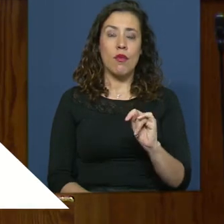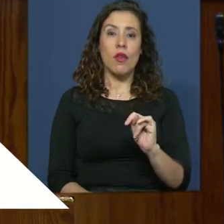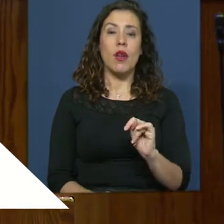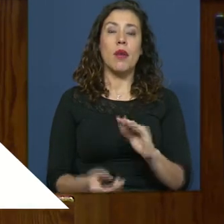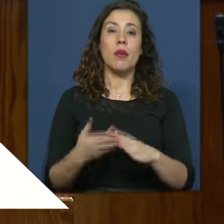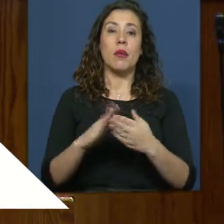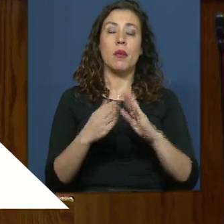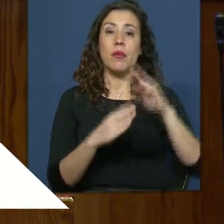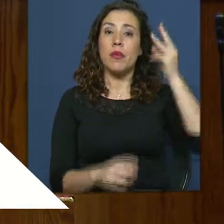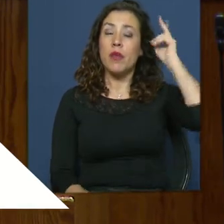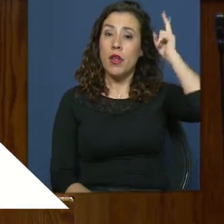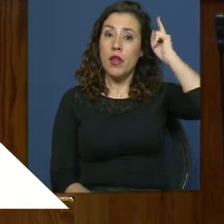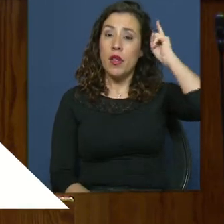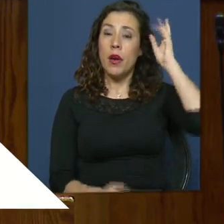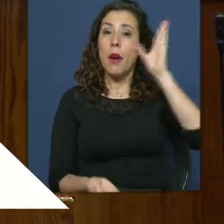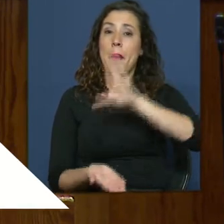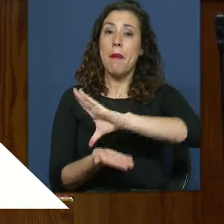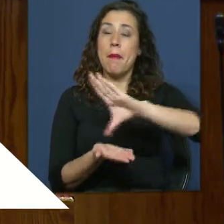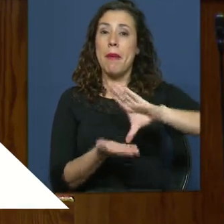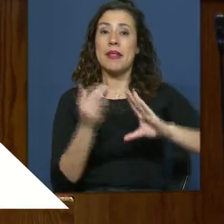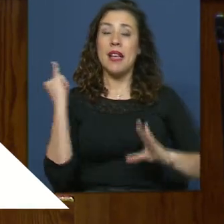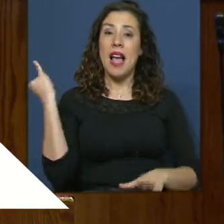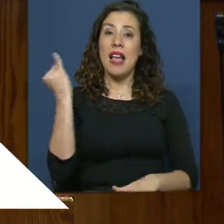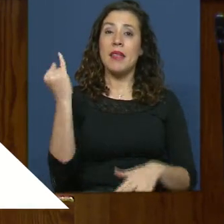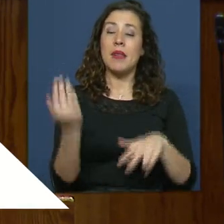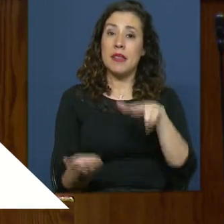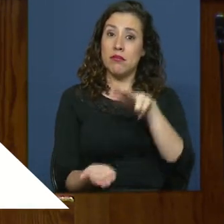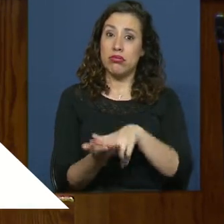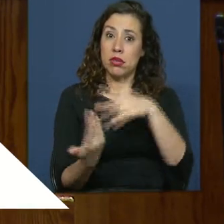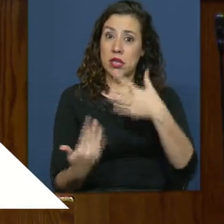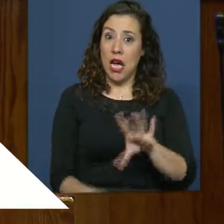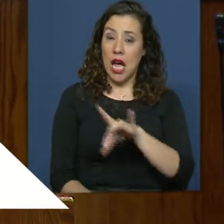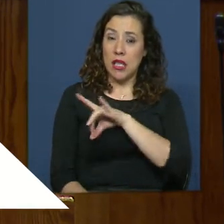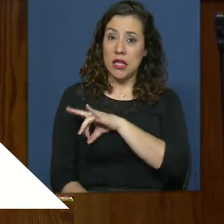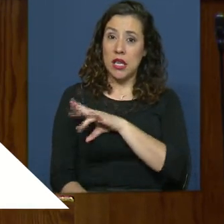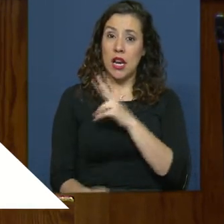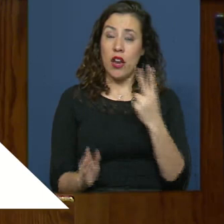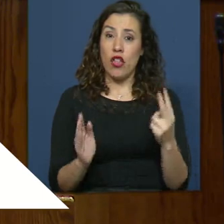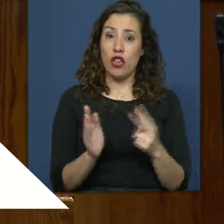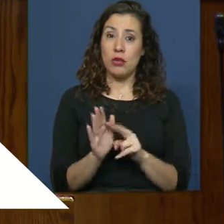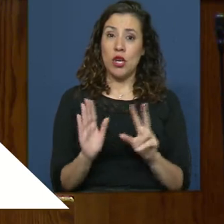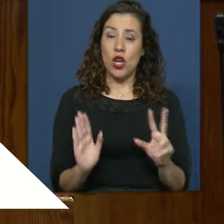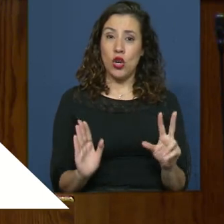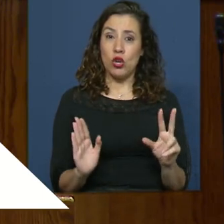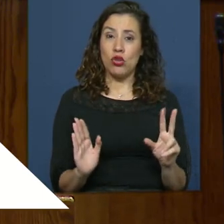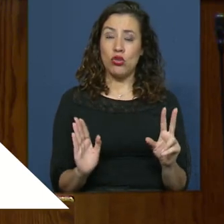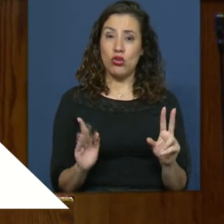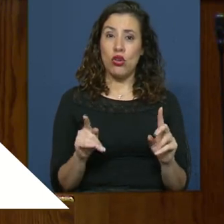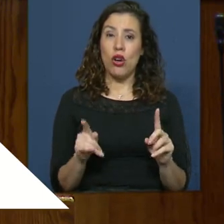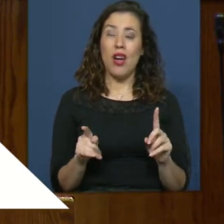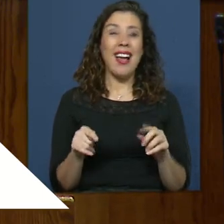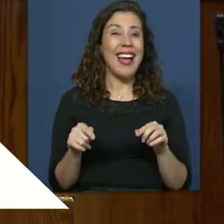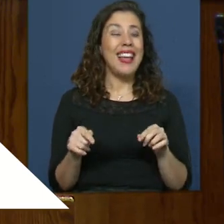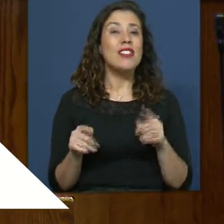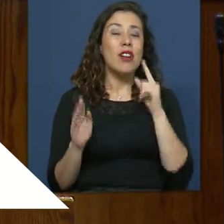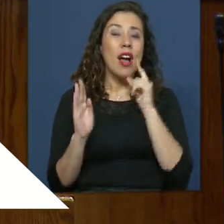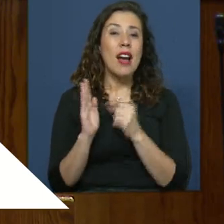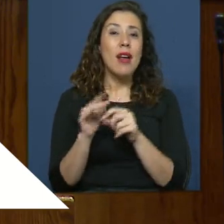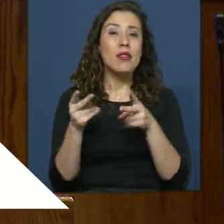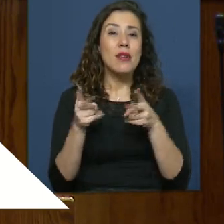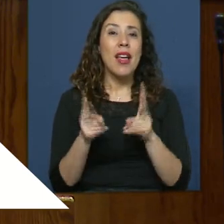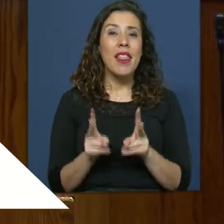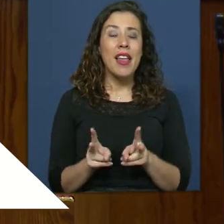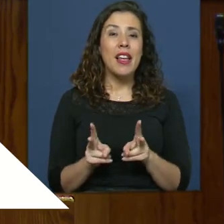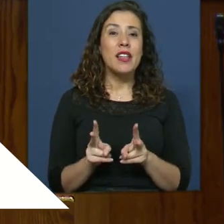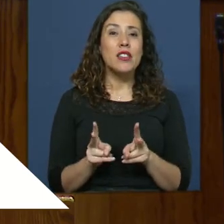pueblos indígenas y tribales en países independientes y ratificado por Chile en el año 2008, instrumento que reconoce derechos